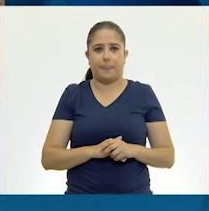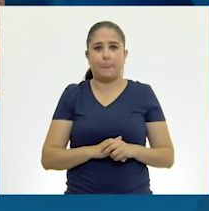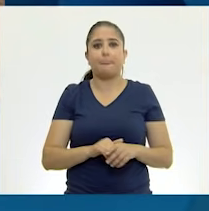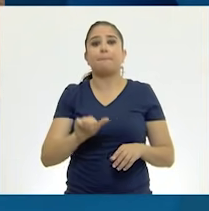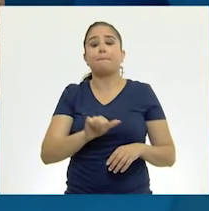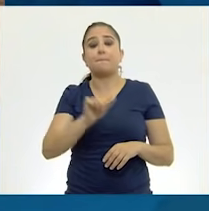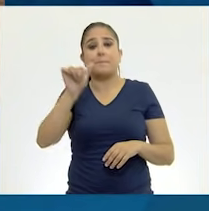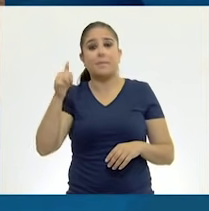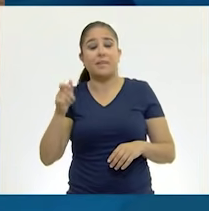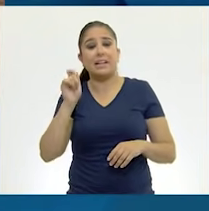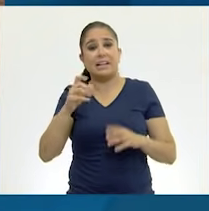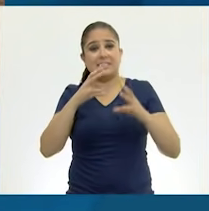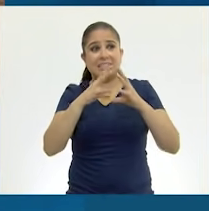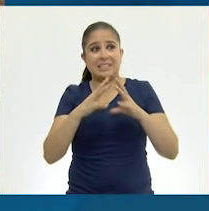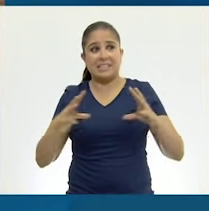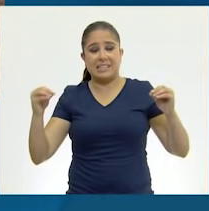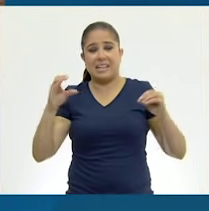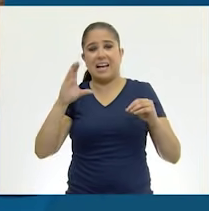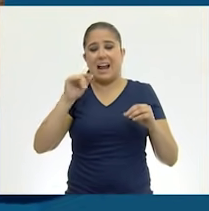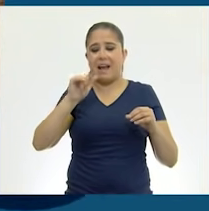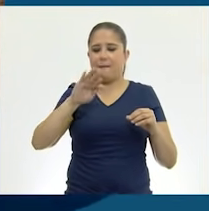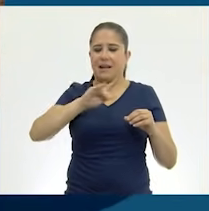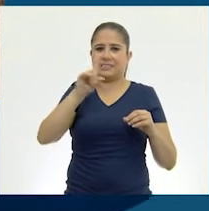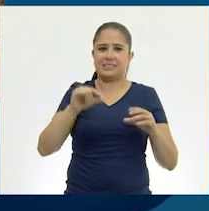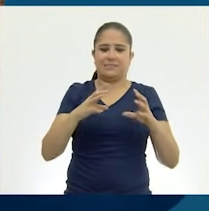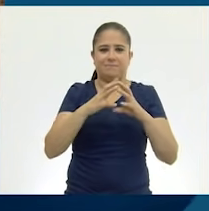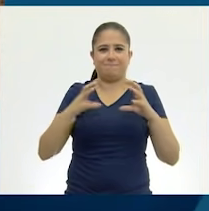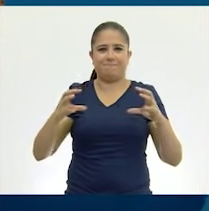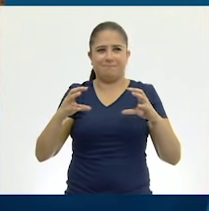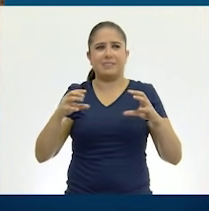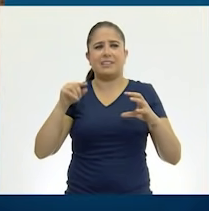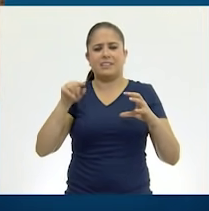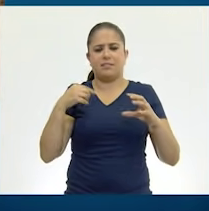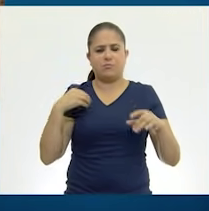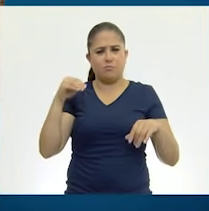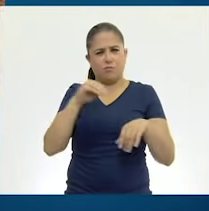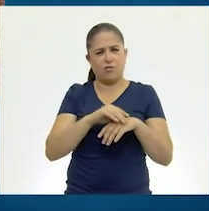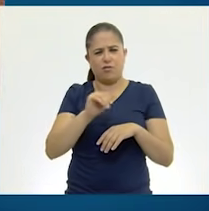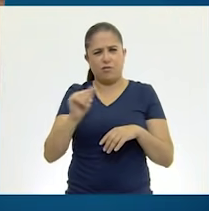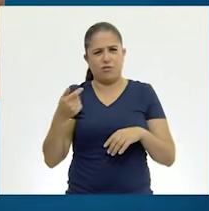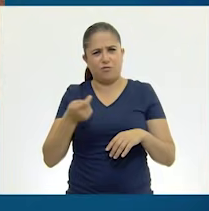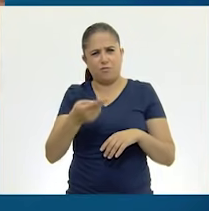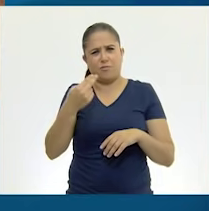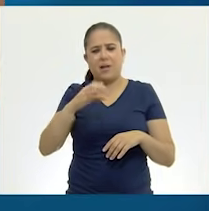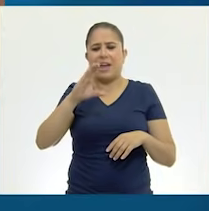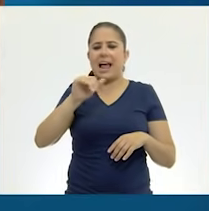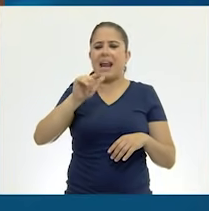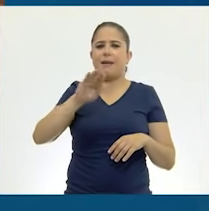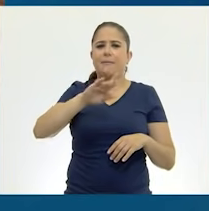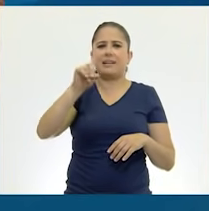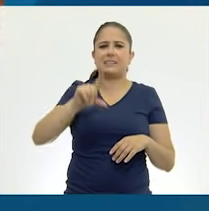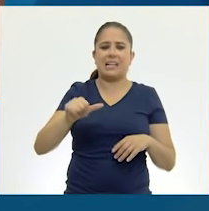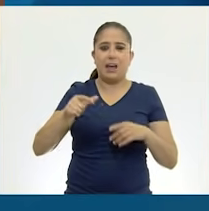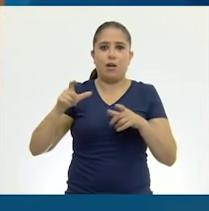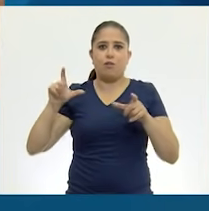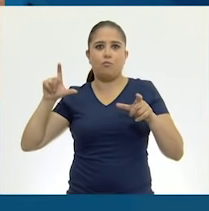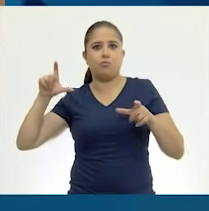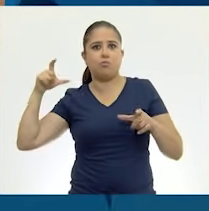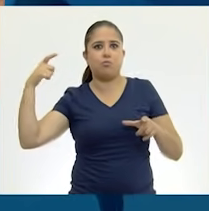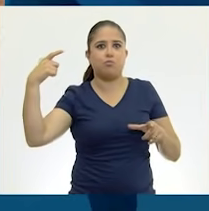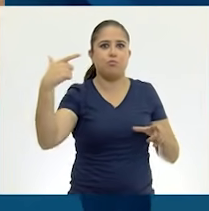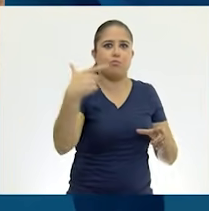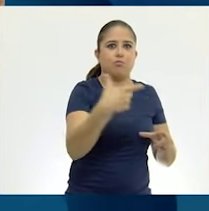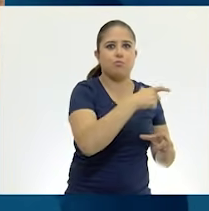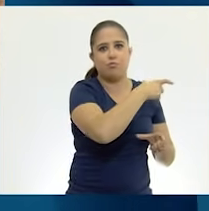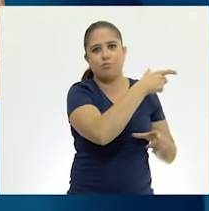Otro guiso es la calabaza estrella o pastelito. Yo le puse de otro modo, calabaza platillo volador